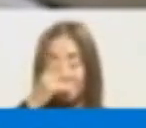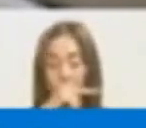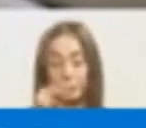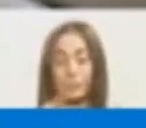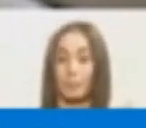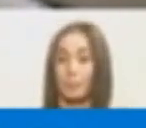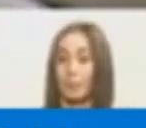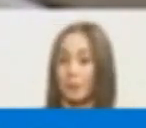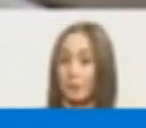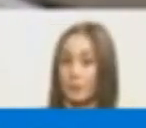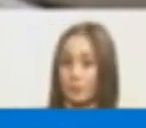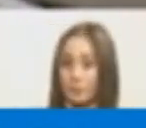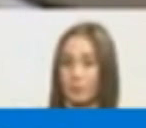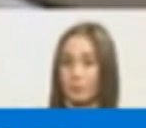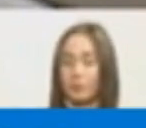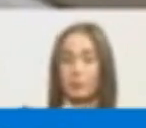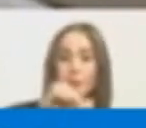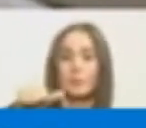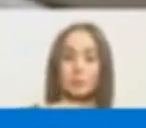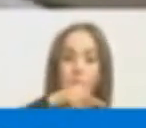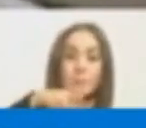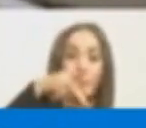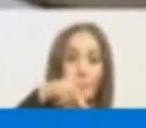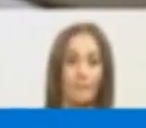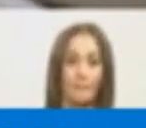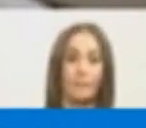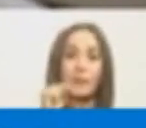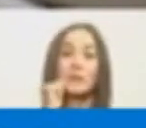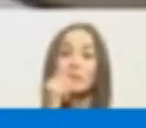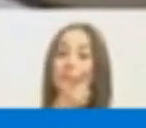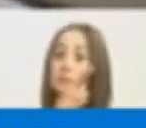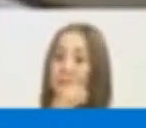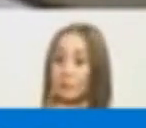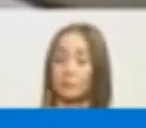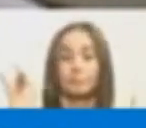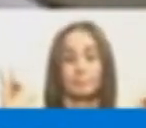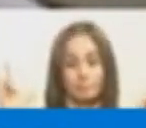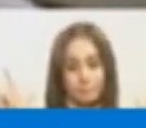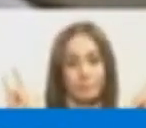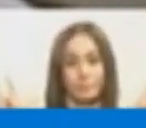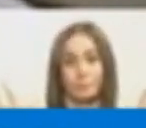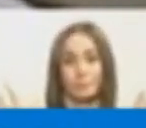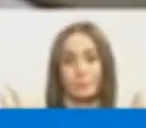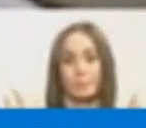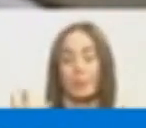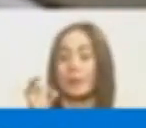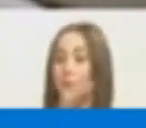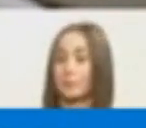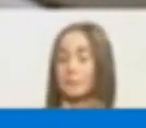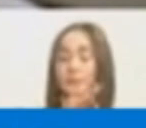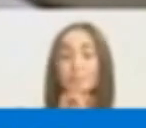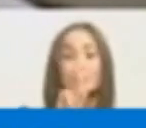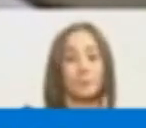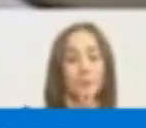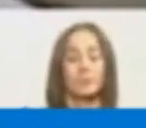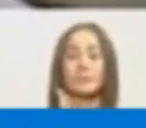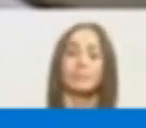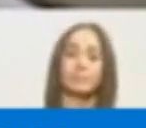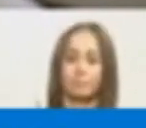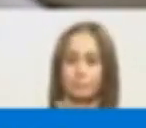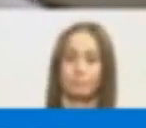y las siguientes provincias, Santo Domingo, Santiago, Duarte, La Vega y Puerto